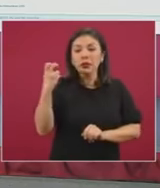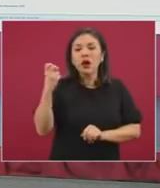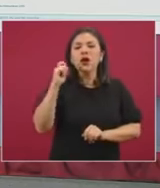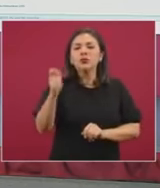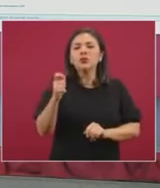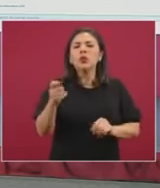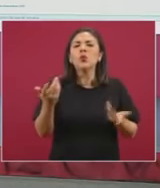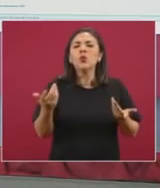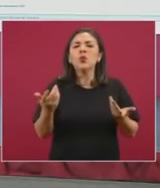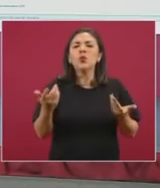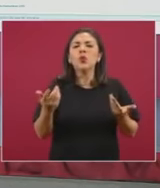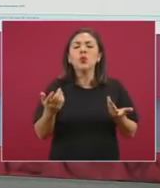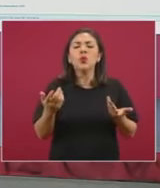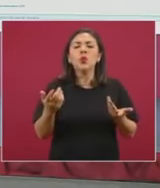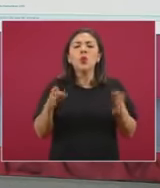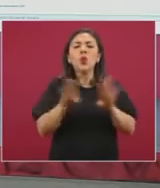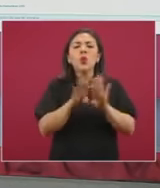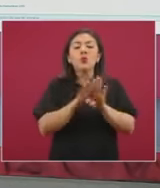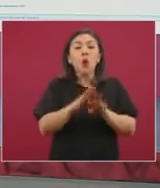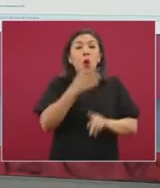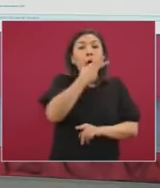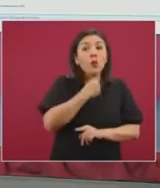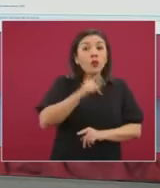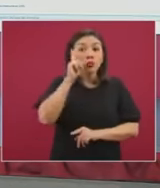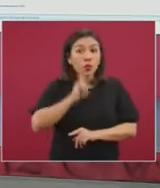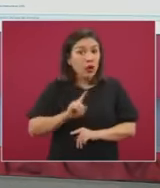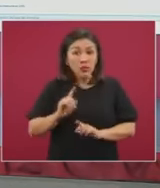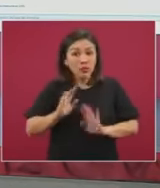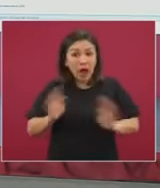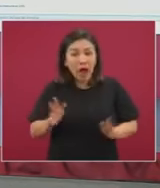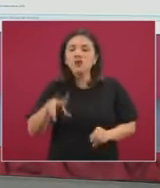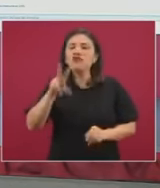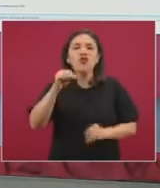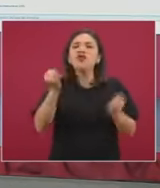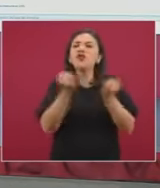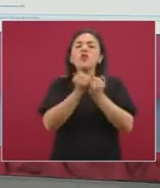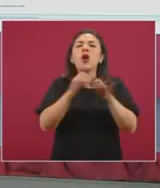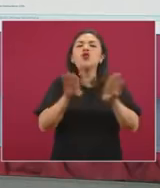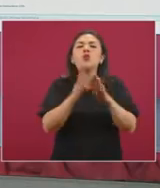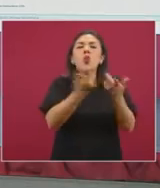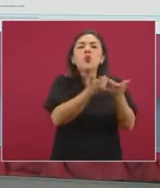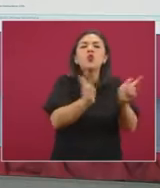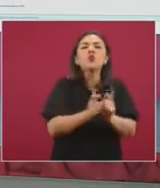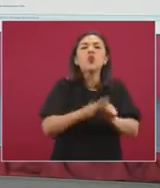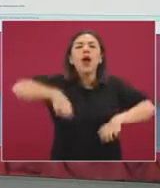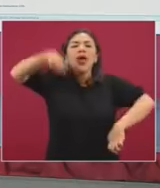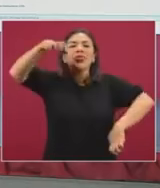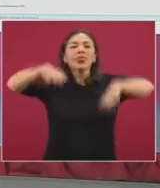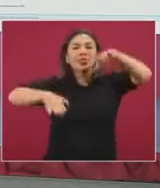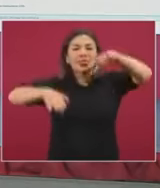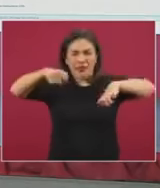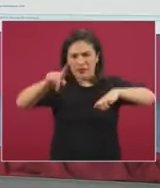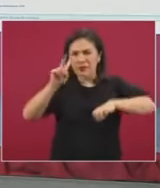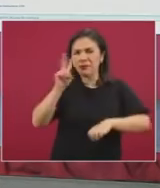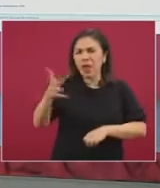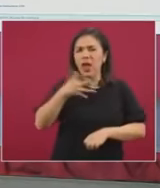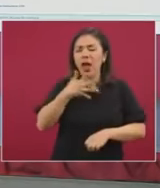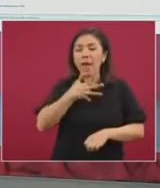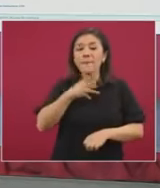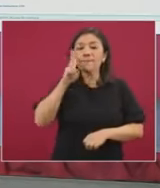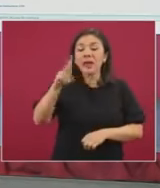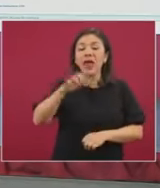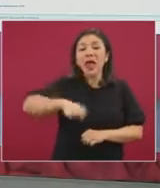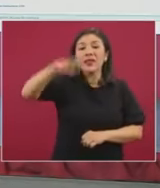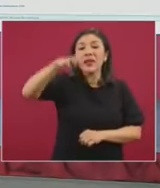estratificado no solamente por hombres y mujeres, sino también por categorías de edad. Y como pueden ver, aquí tenemos la categoría